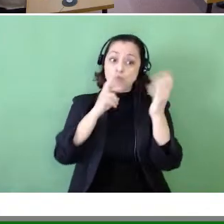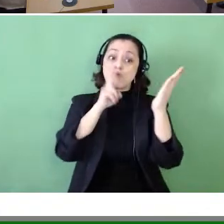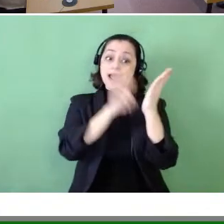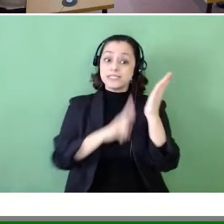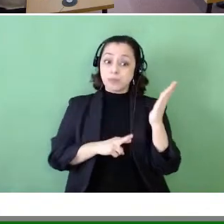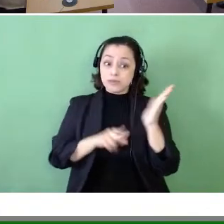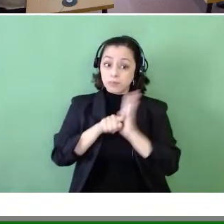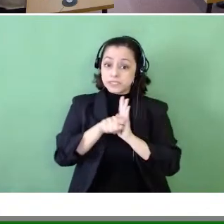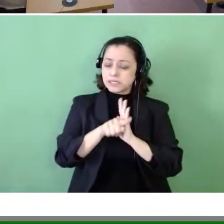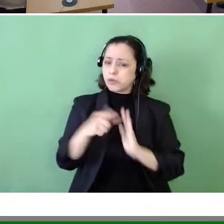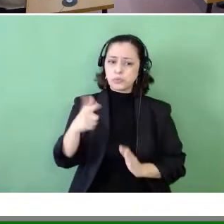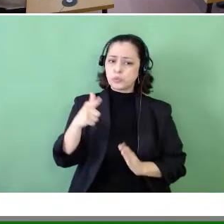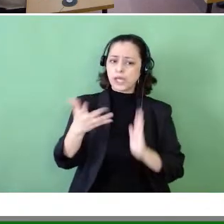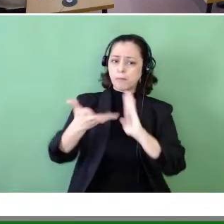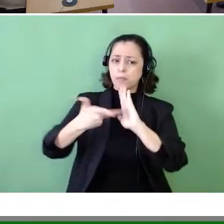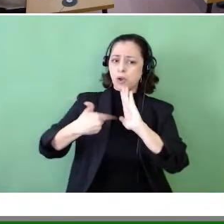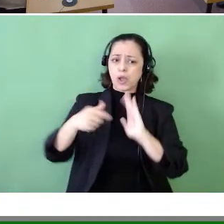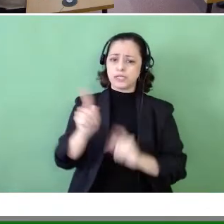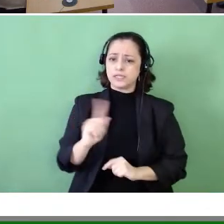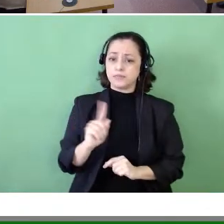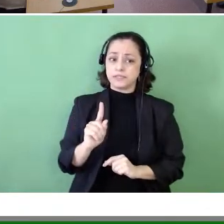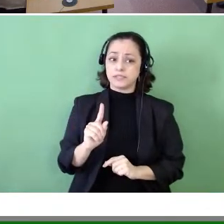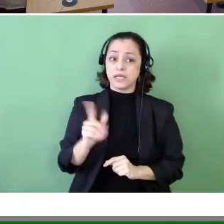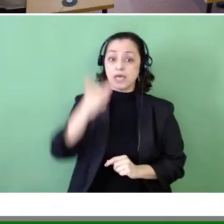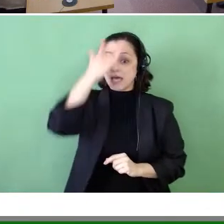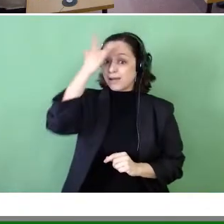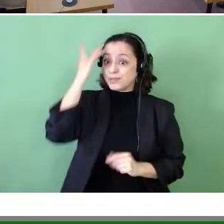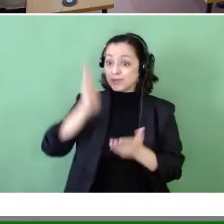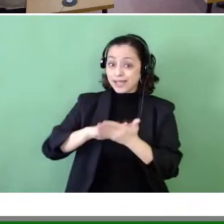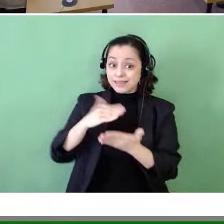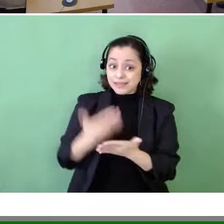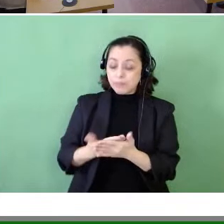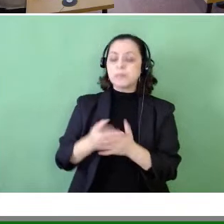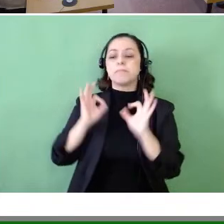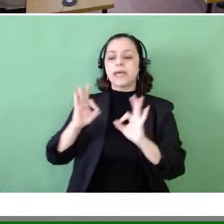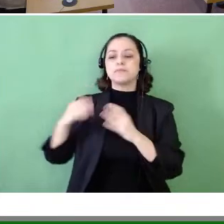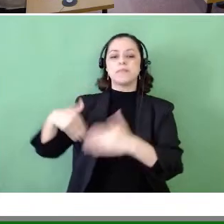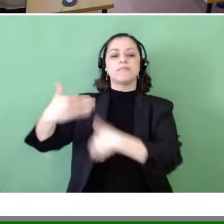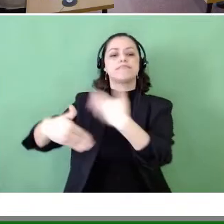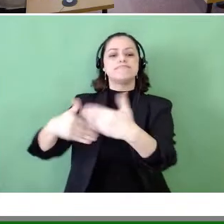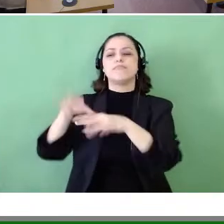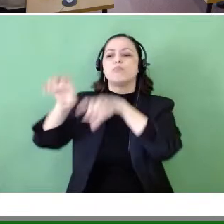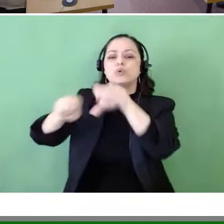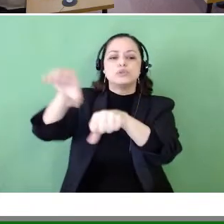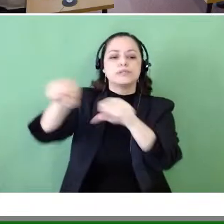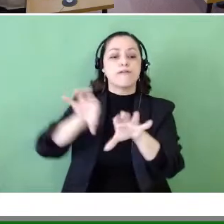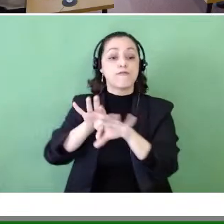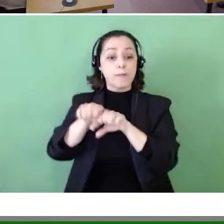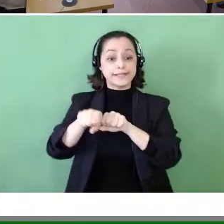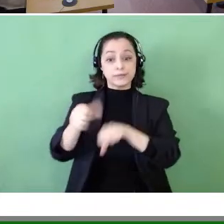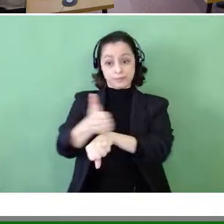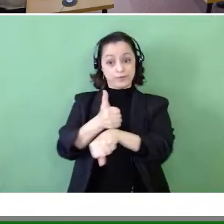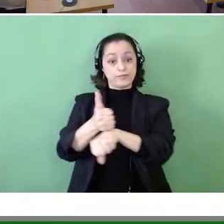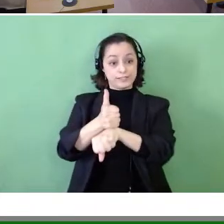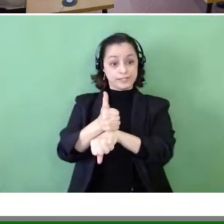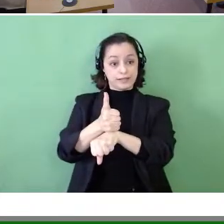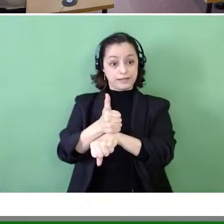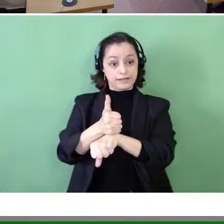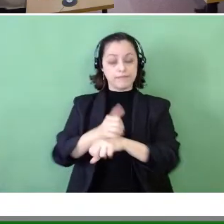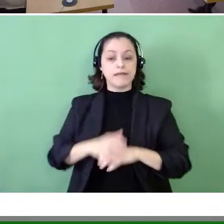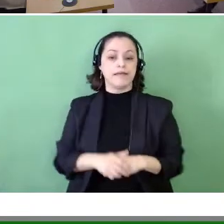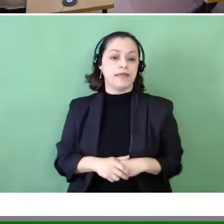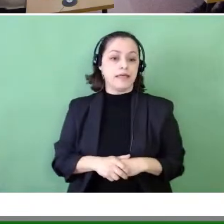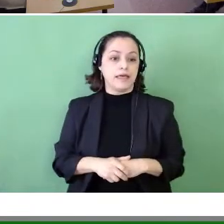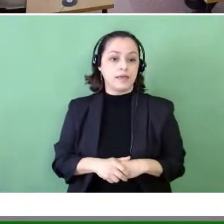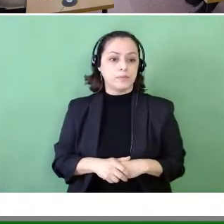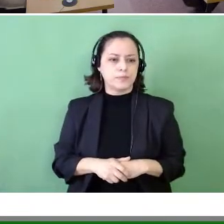estamos trabajando con intérpretes que están se profesionalizando y también buscando formaciones además de problemas que no son así,